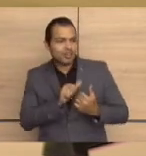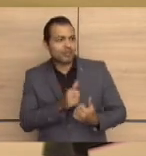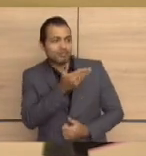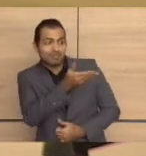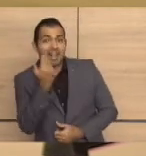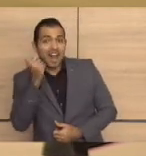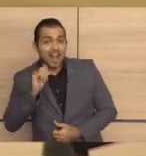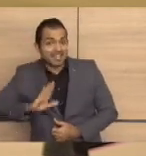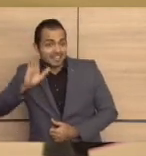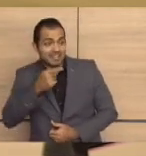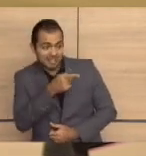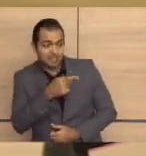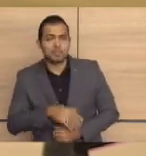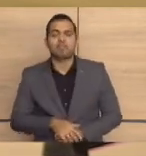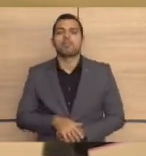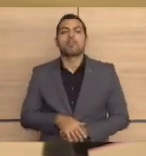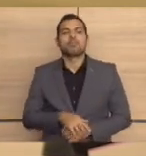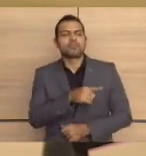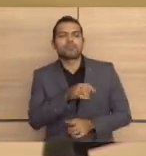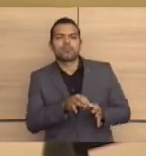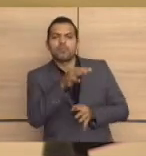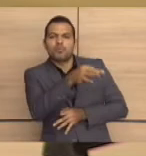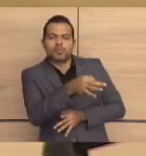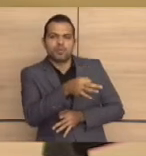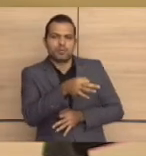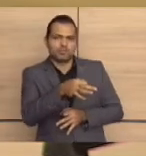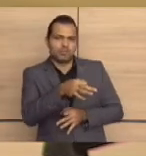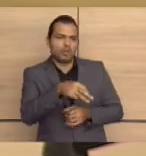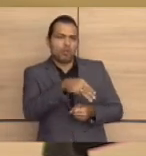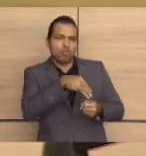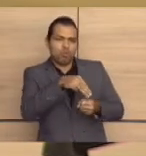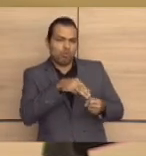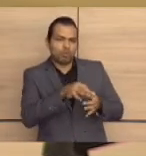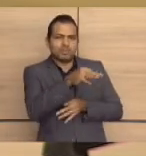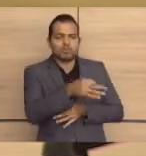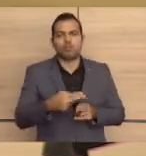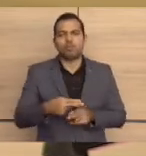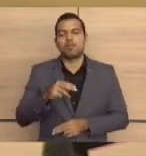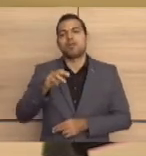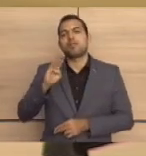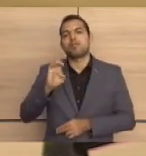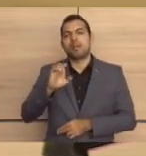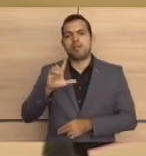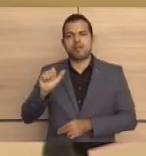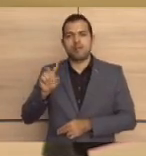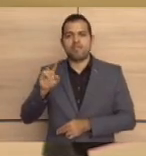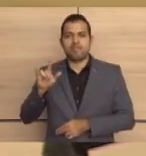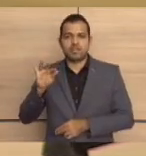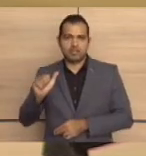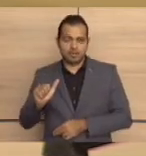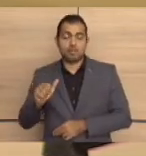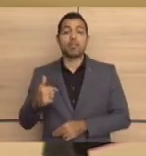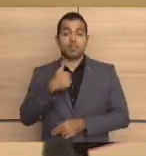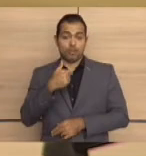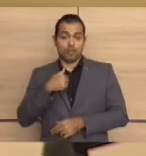otro municipio, Bellavista. Mi colegio es un sector urbano, el de ella es un sector